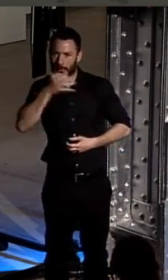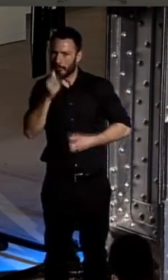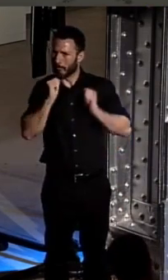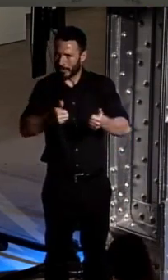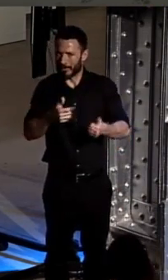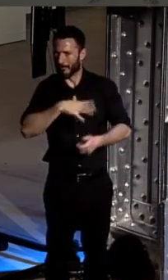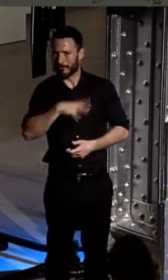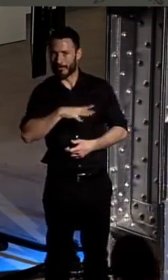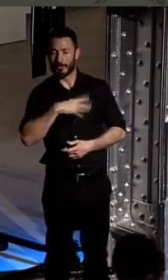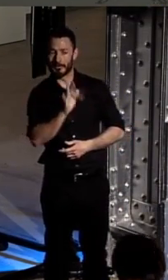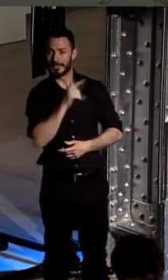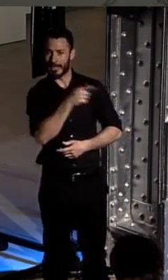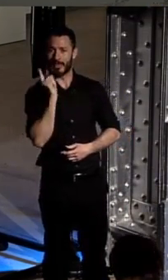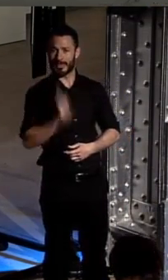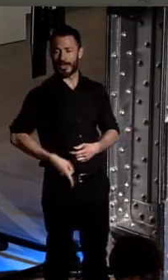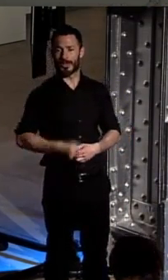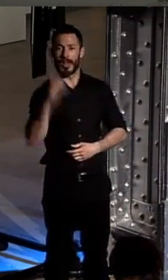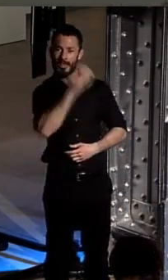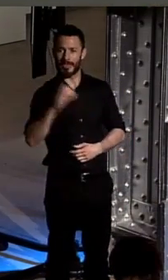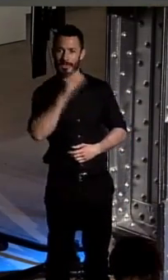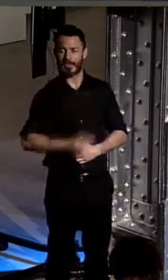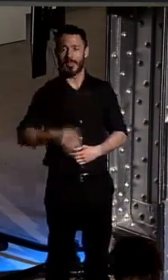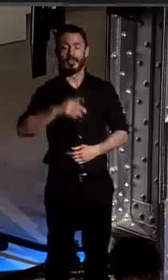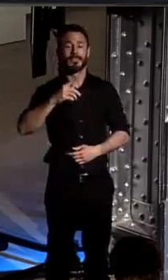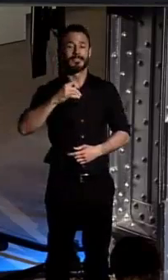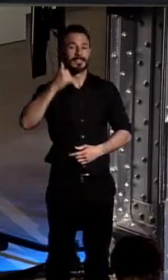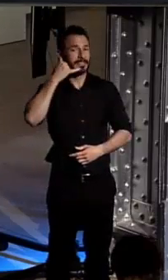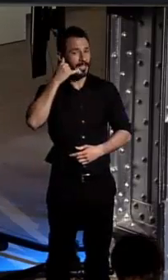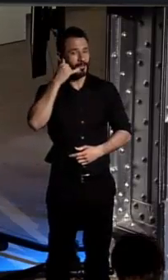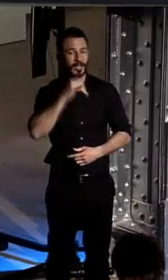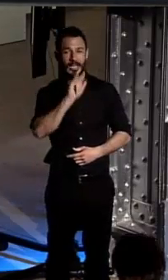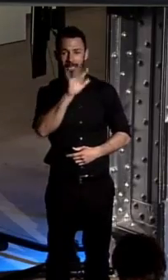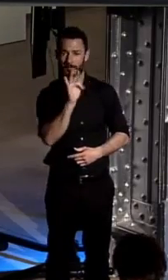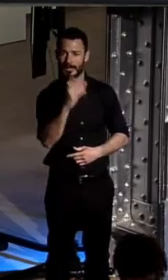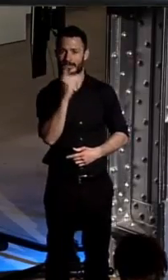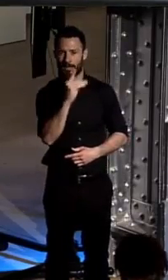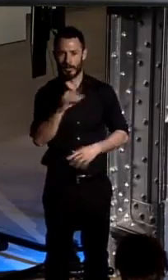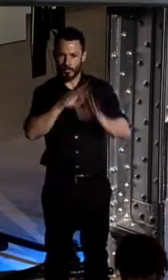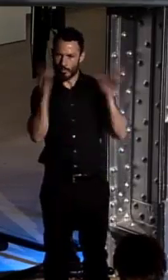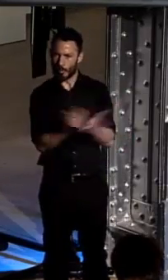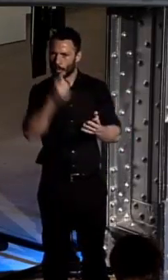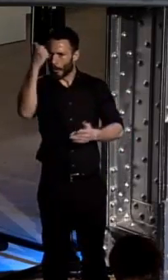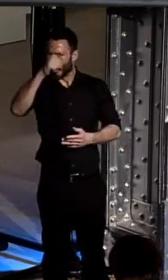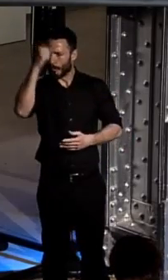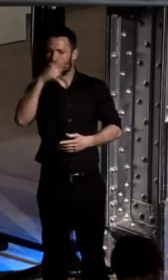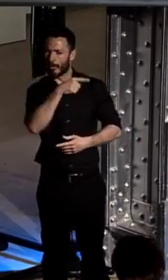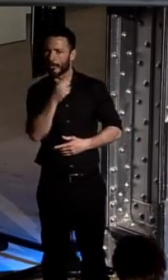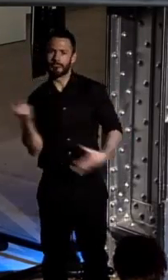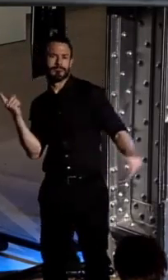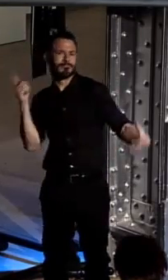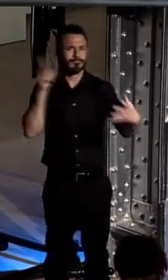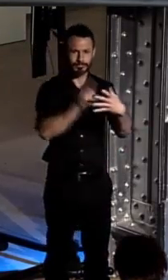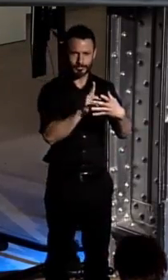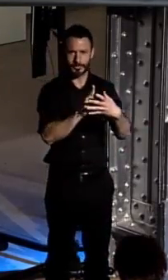además directora científica en Telefónica y +D. En un mundo tan masculino, ella está ahí y además me vas a dejar que utilice